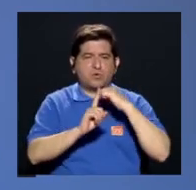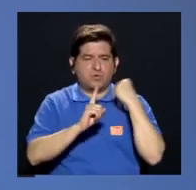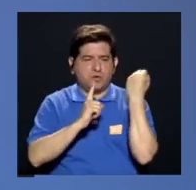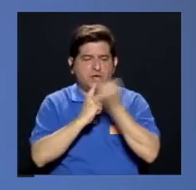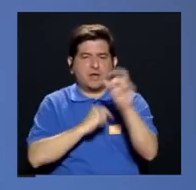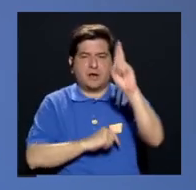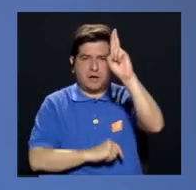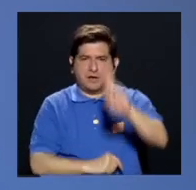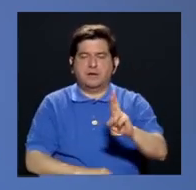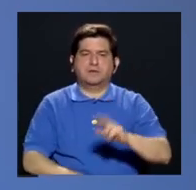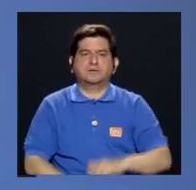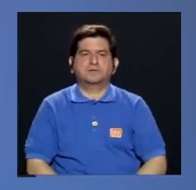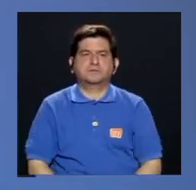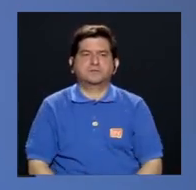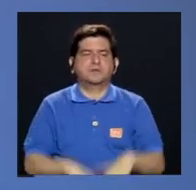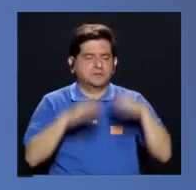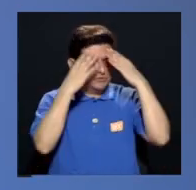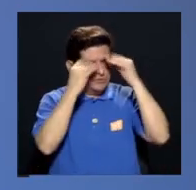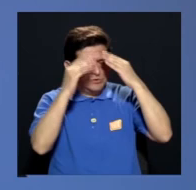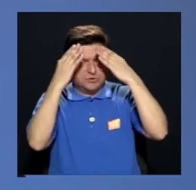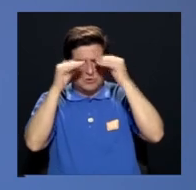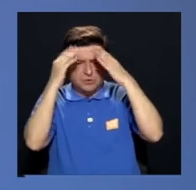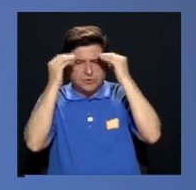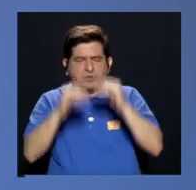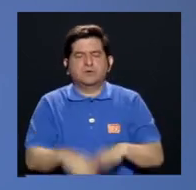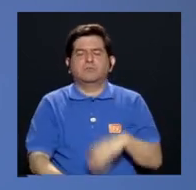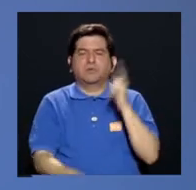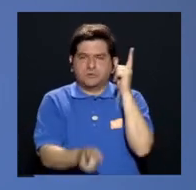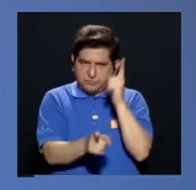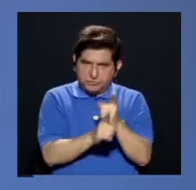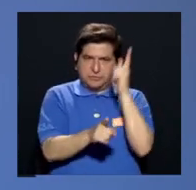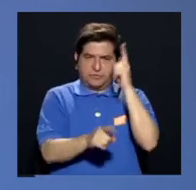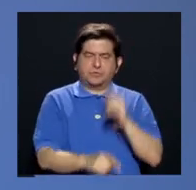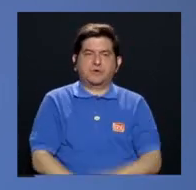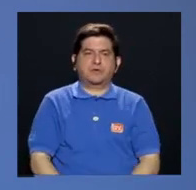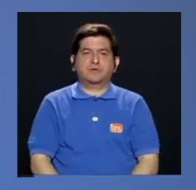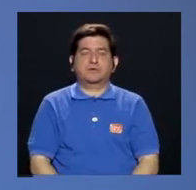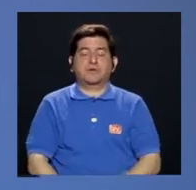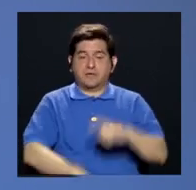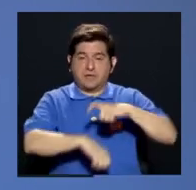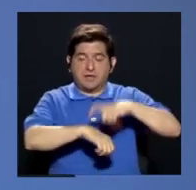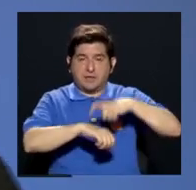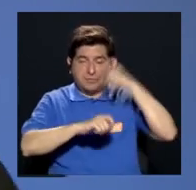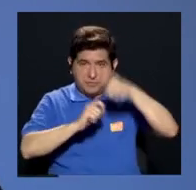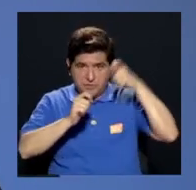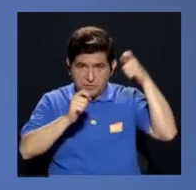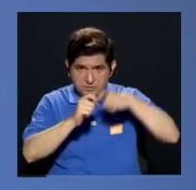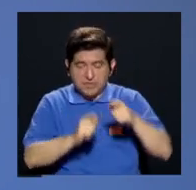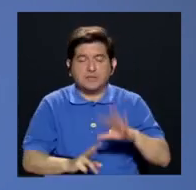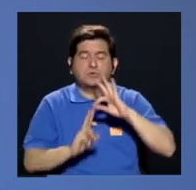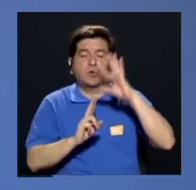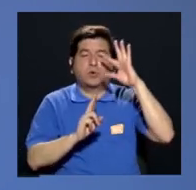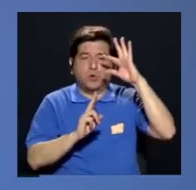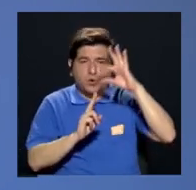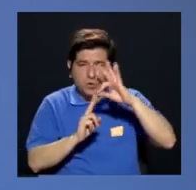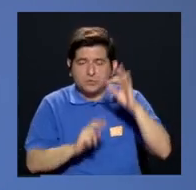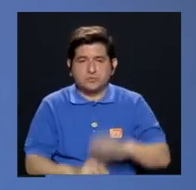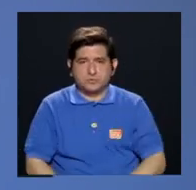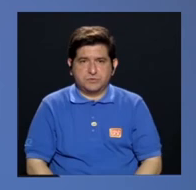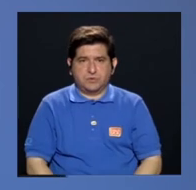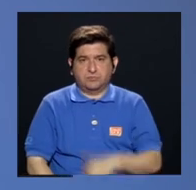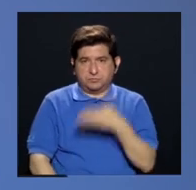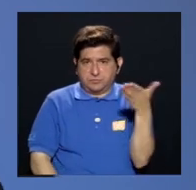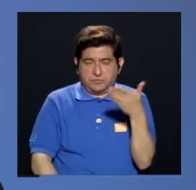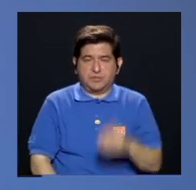sociedad costarricense información pertinente, oportuna, alternativa